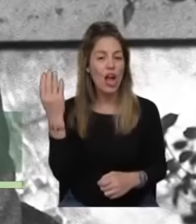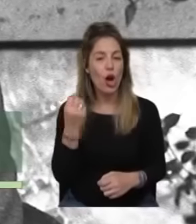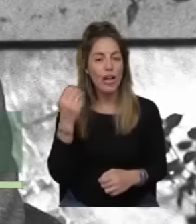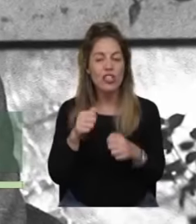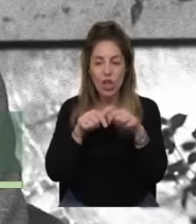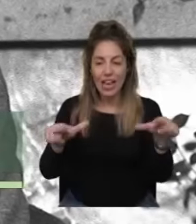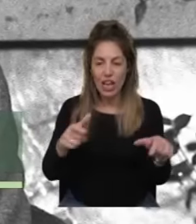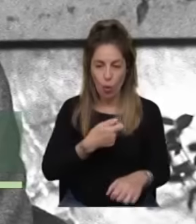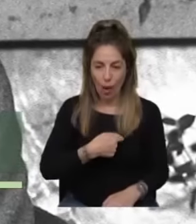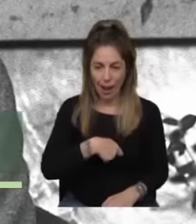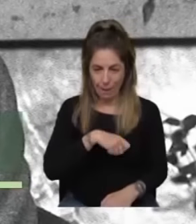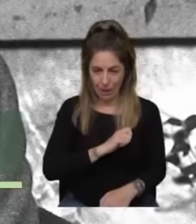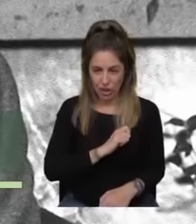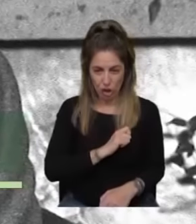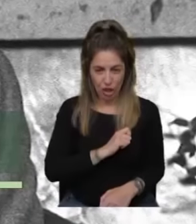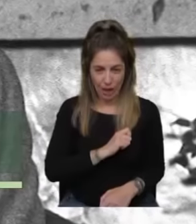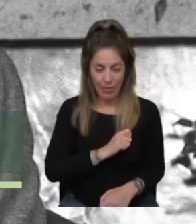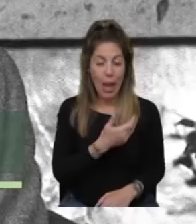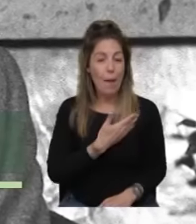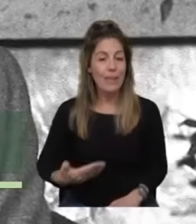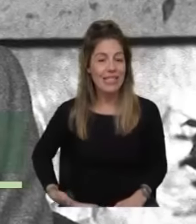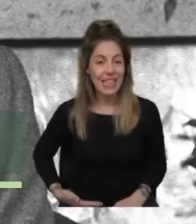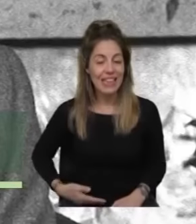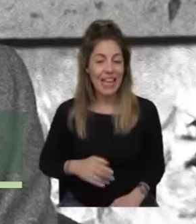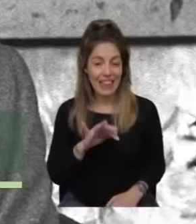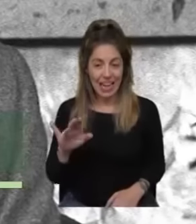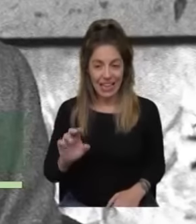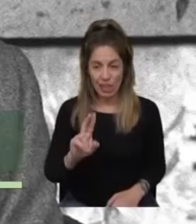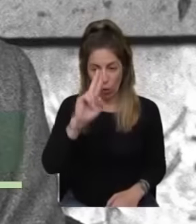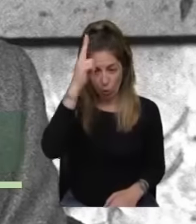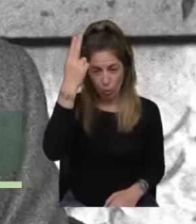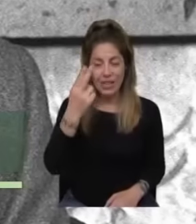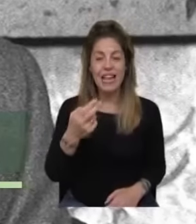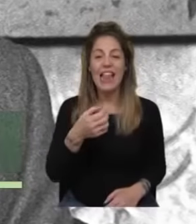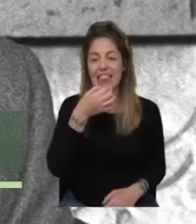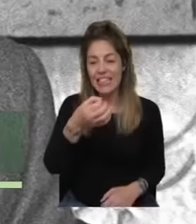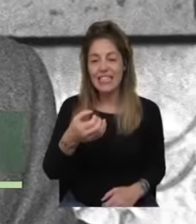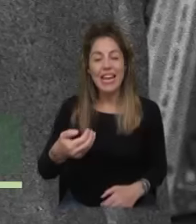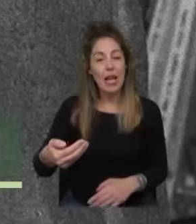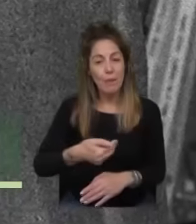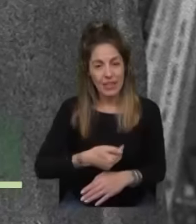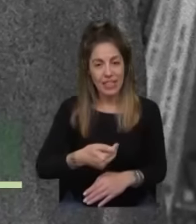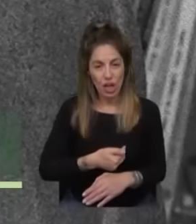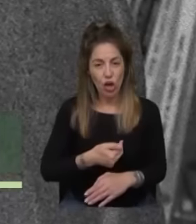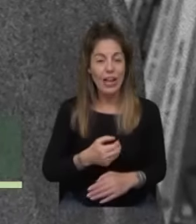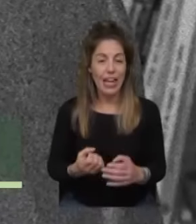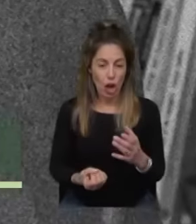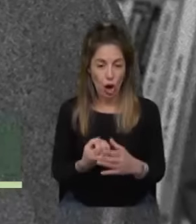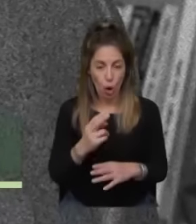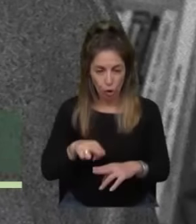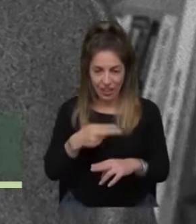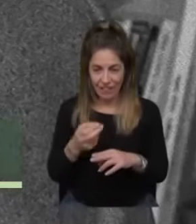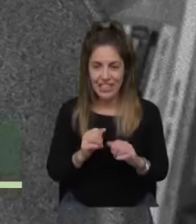presidente de la Academia de Letras Uruguaya, Wilfredo Penco, explicó a la agencia EFE que recibieron la solicitud de reeditar la obra publicada por primera vez